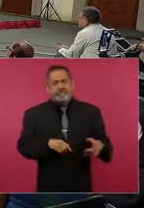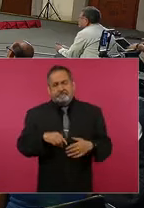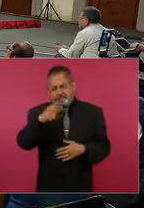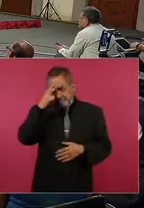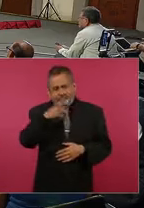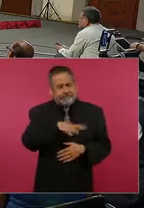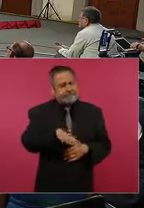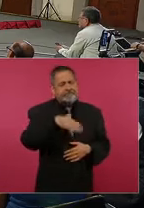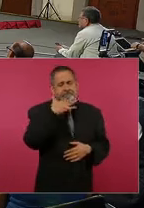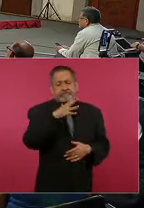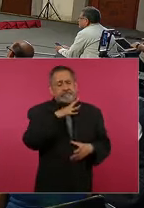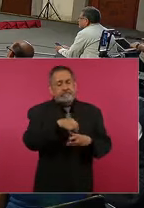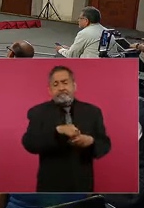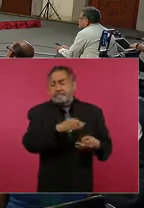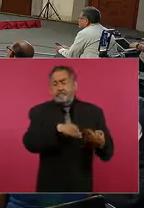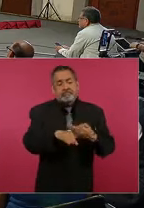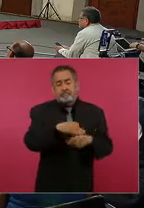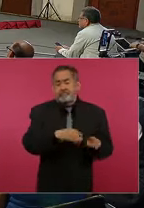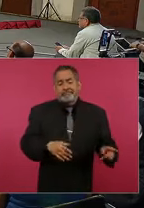México.